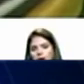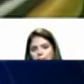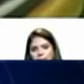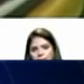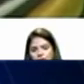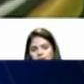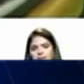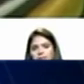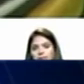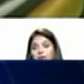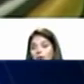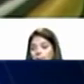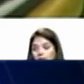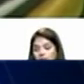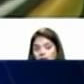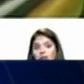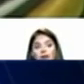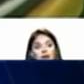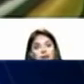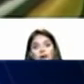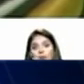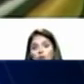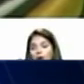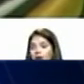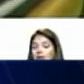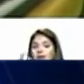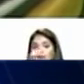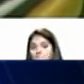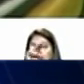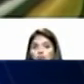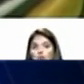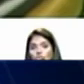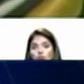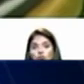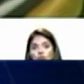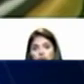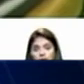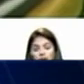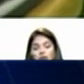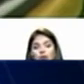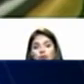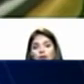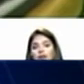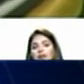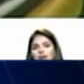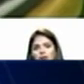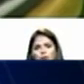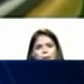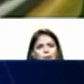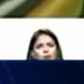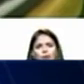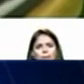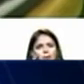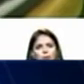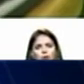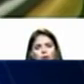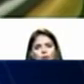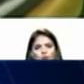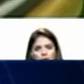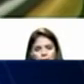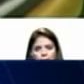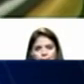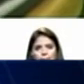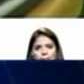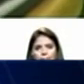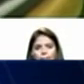El jefe de Estado, cuando convocó esta Asamblea Nacional Constituyente, uno de sus fines primordiales ha sido,